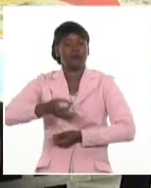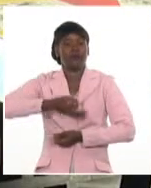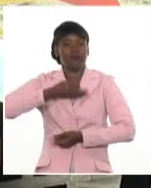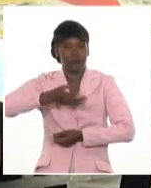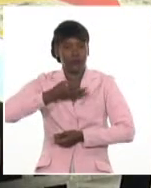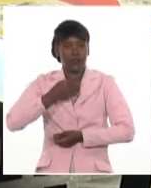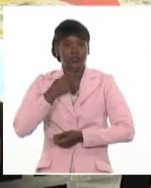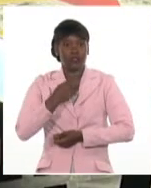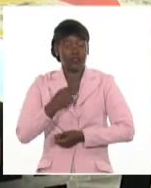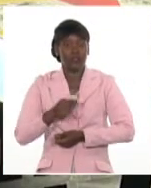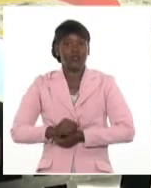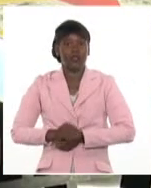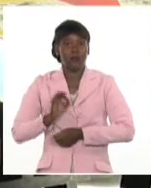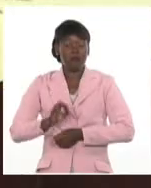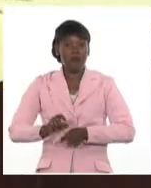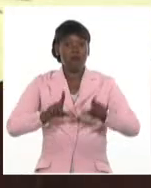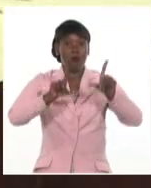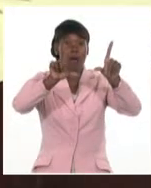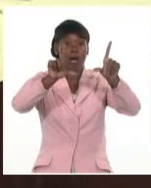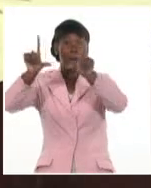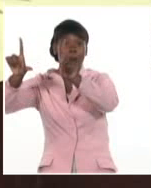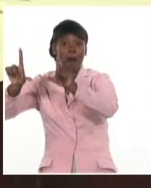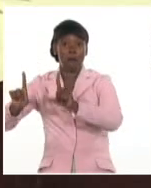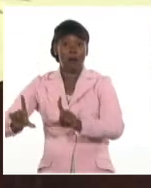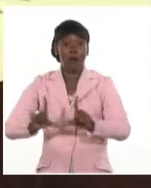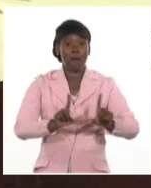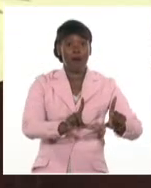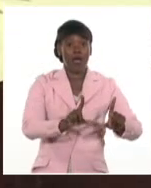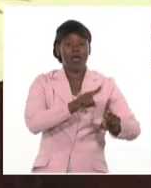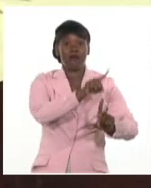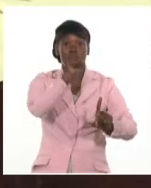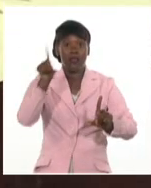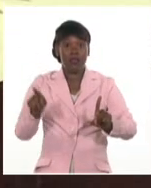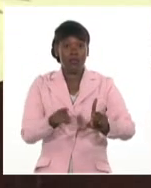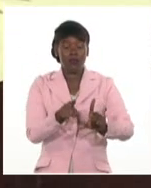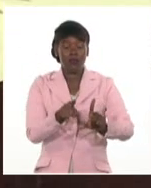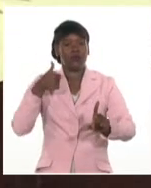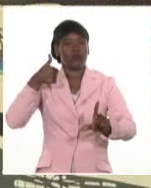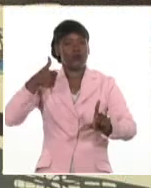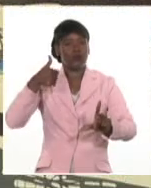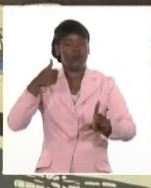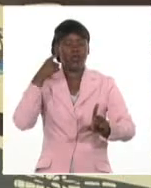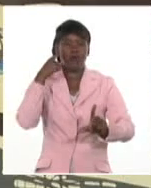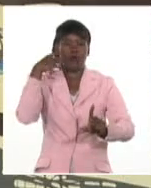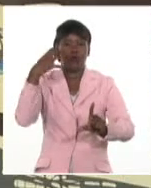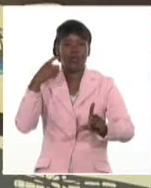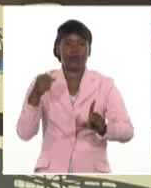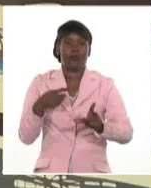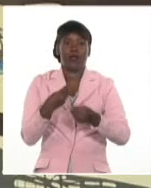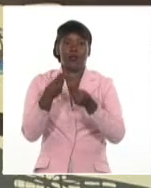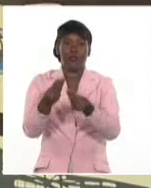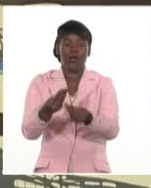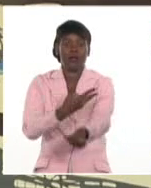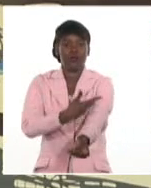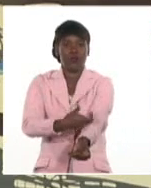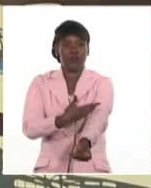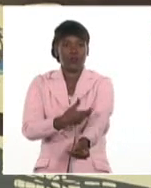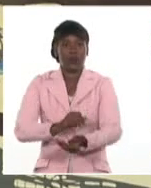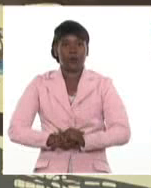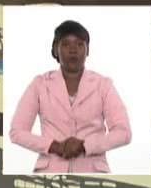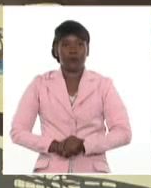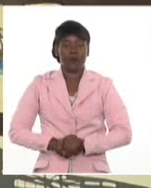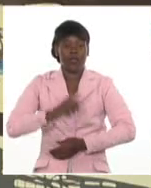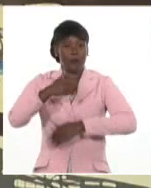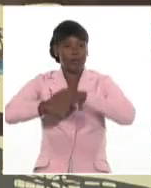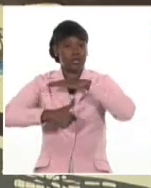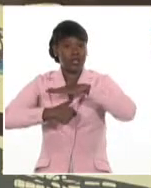de la cartelística cubana, incluida por la UNESCO en el programa Memoria del Mundo. El presidente del ICAI, Alexis Triana,